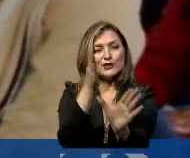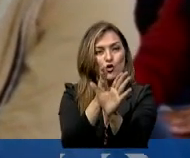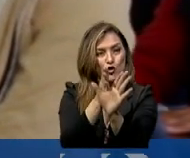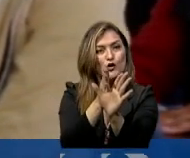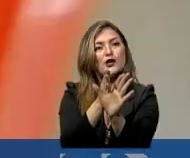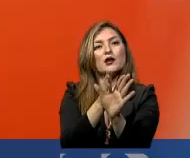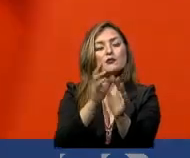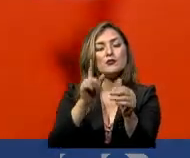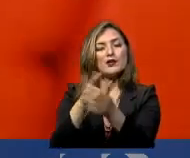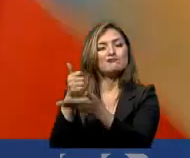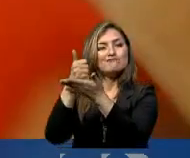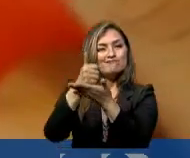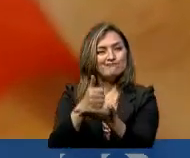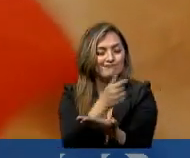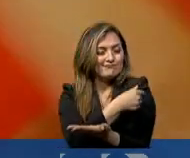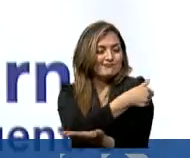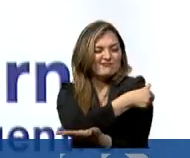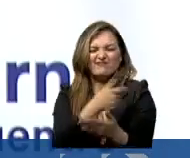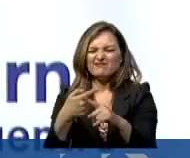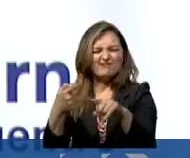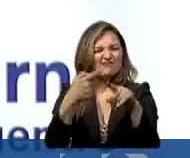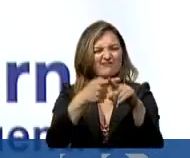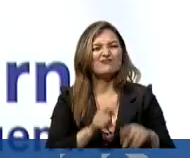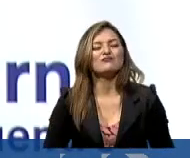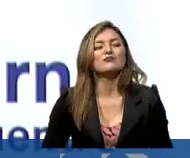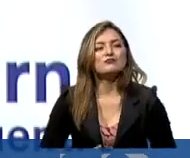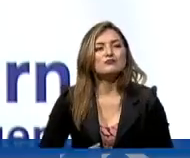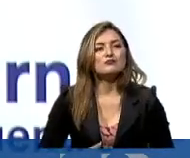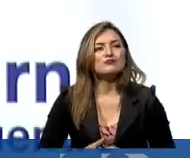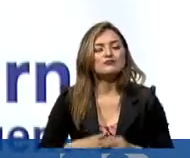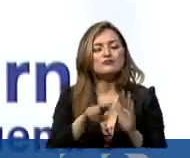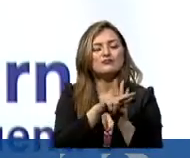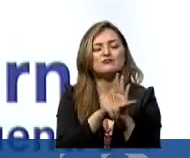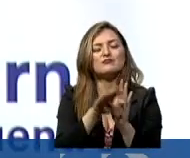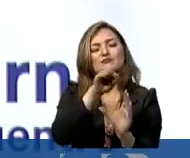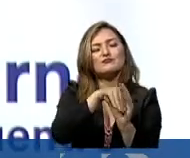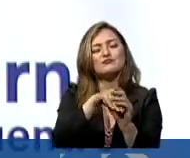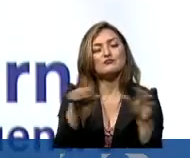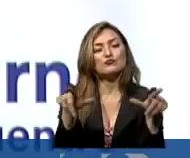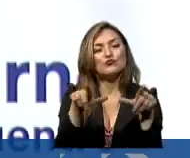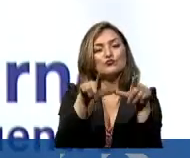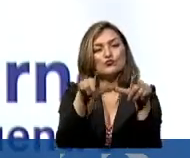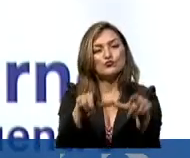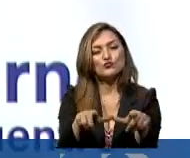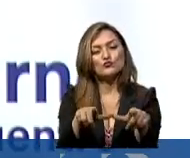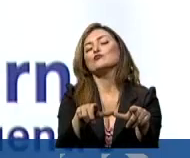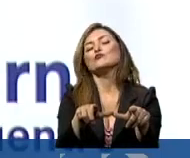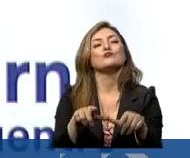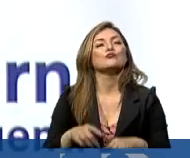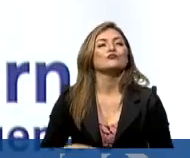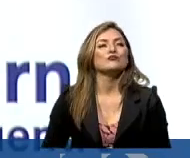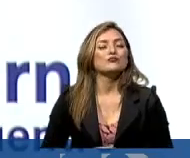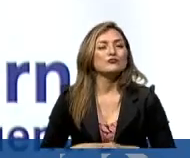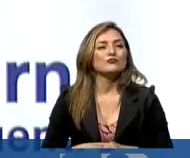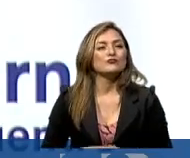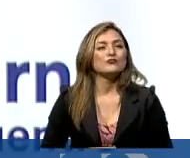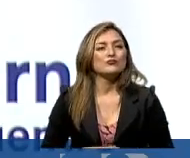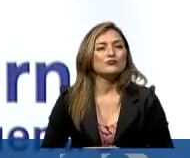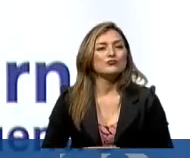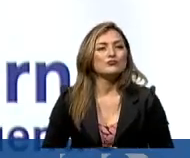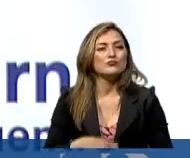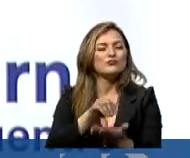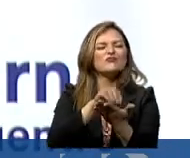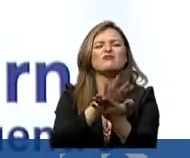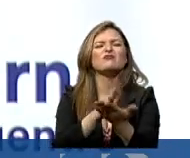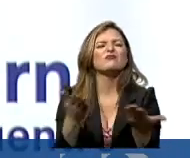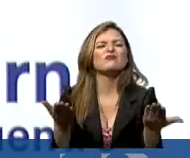aplicada, primeros auxilios, entre otros. Dentro de los requisitos está el certificado de la licencia vigente que tiene